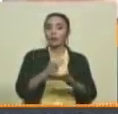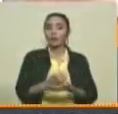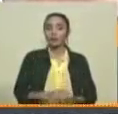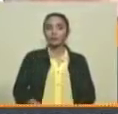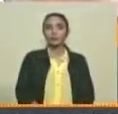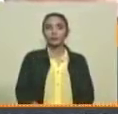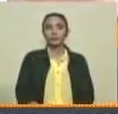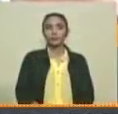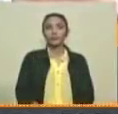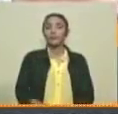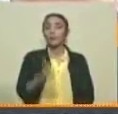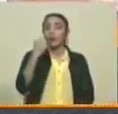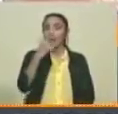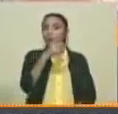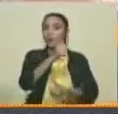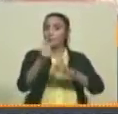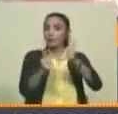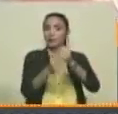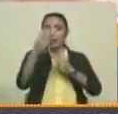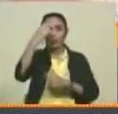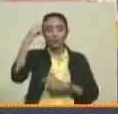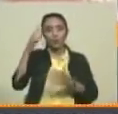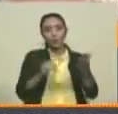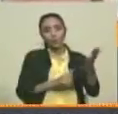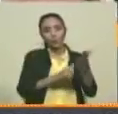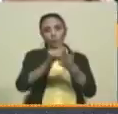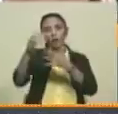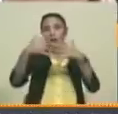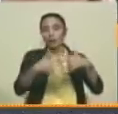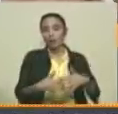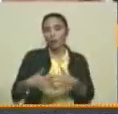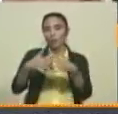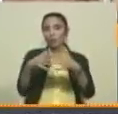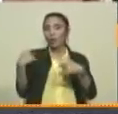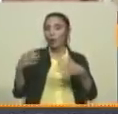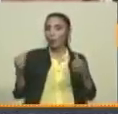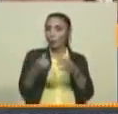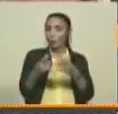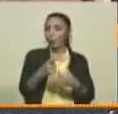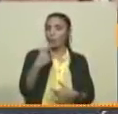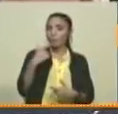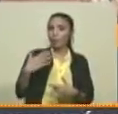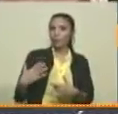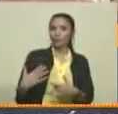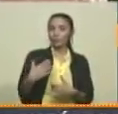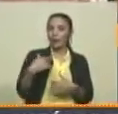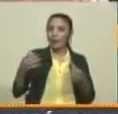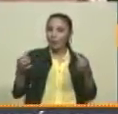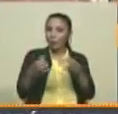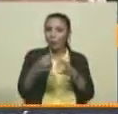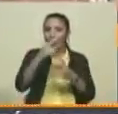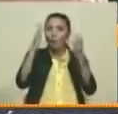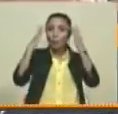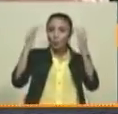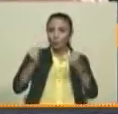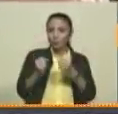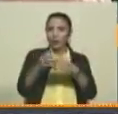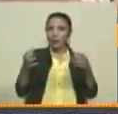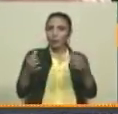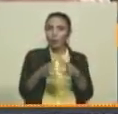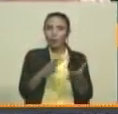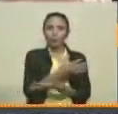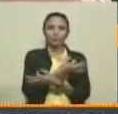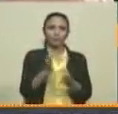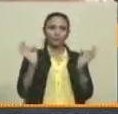de la República. Y se fue a Estados Unidos y formó parte de este equipo, de este equipo de ensueño, equipo